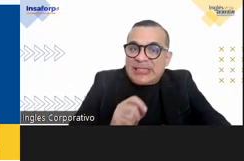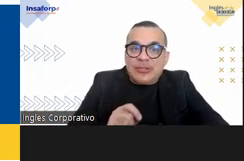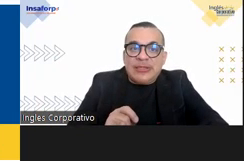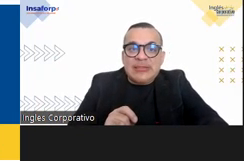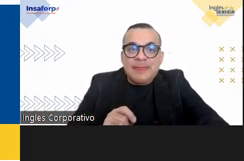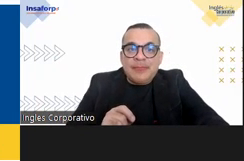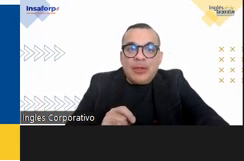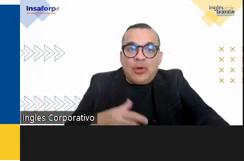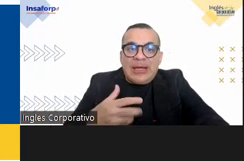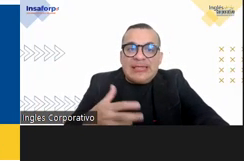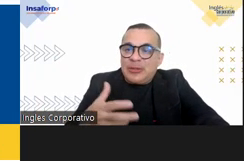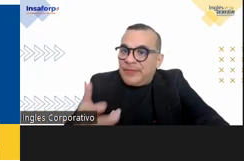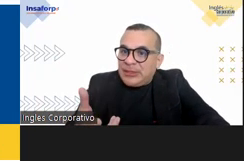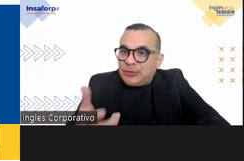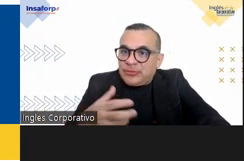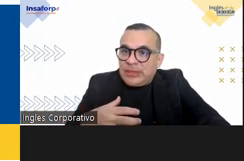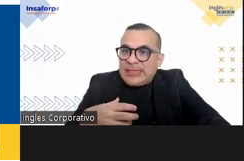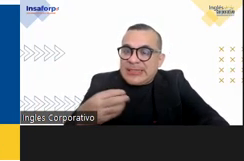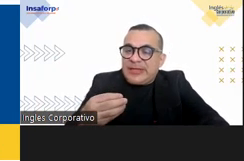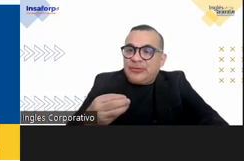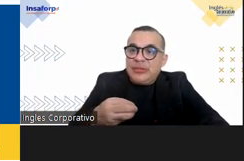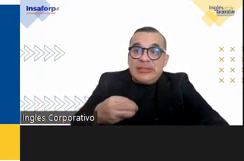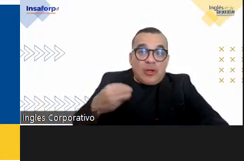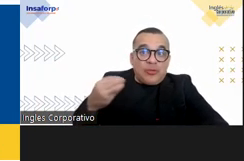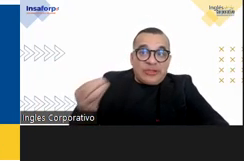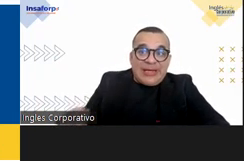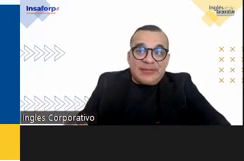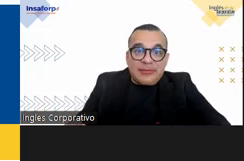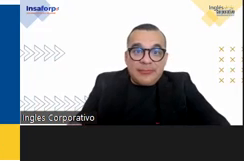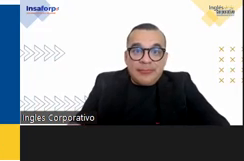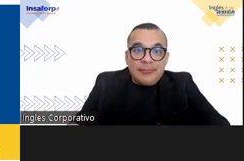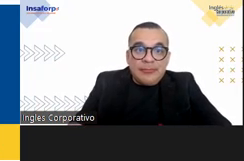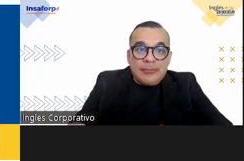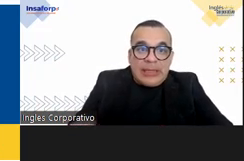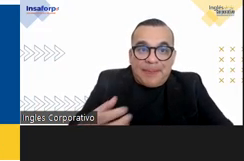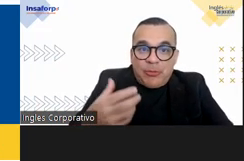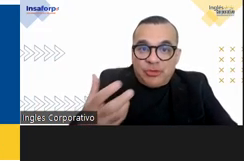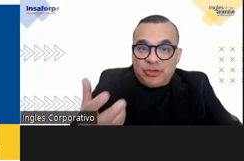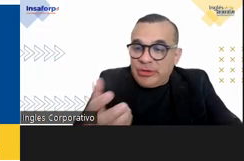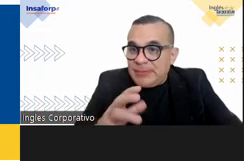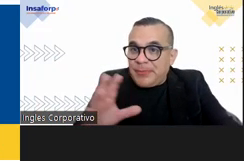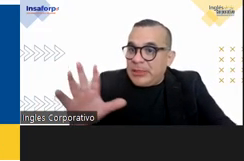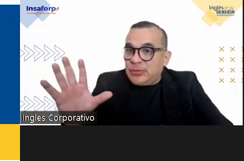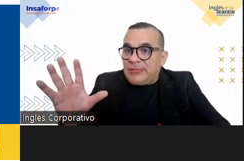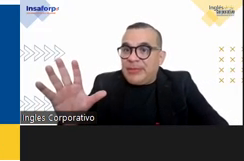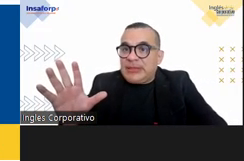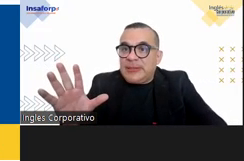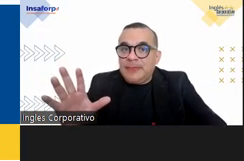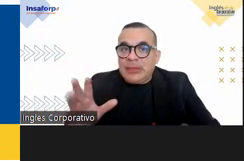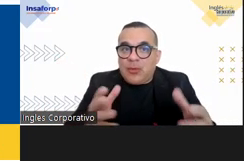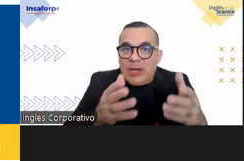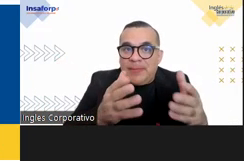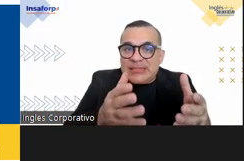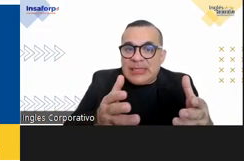planificar las acciones organizando eventos, en este caso, de cómo se hace. La promoción es